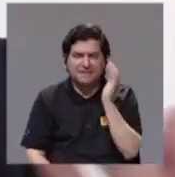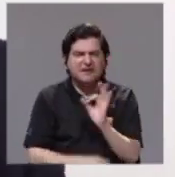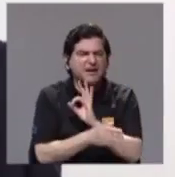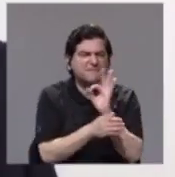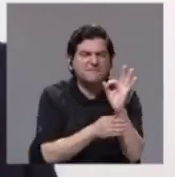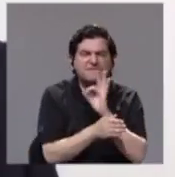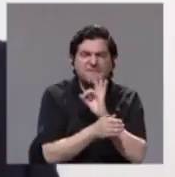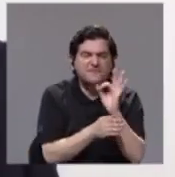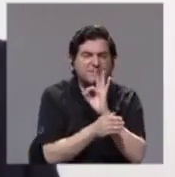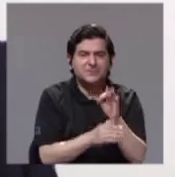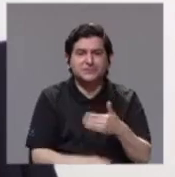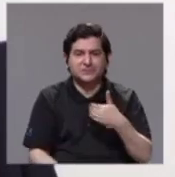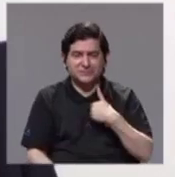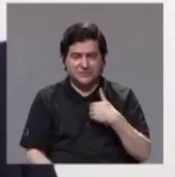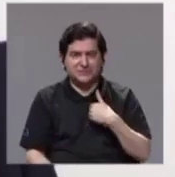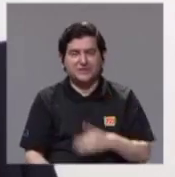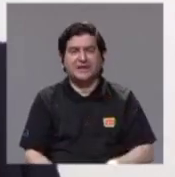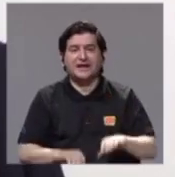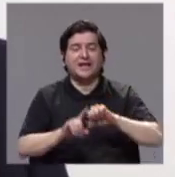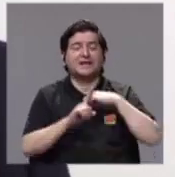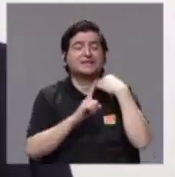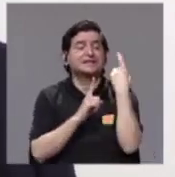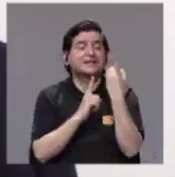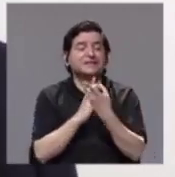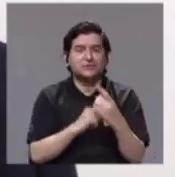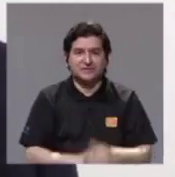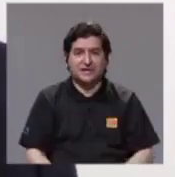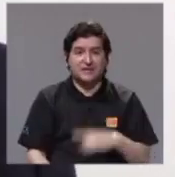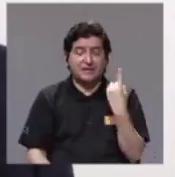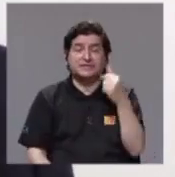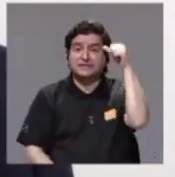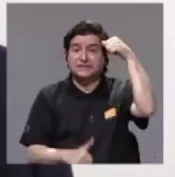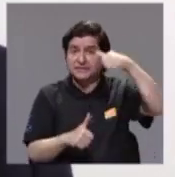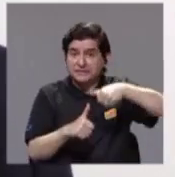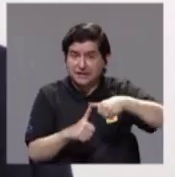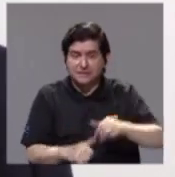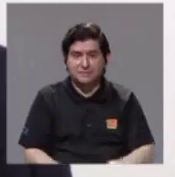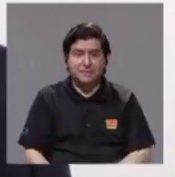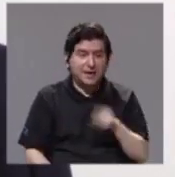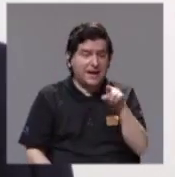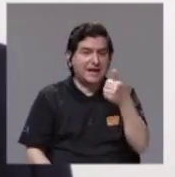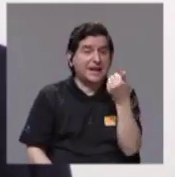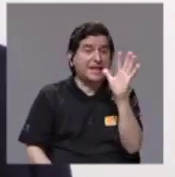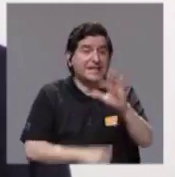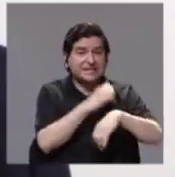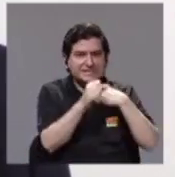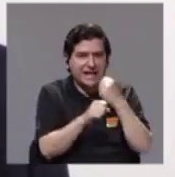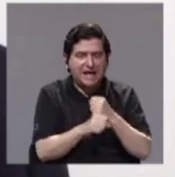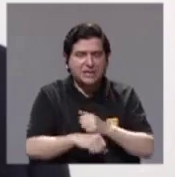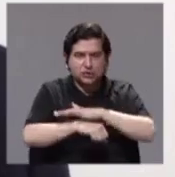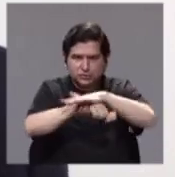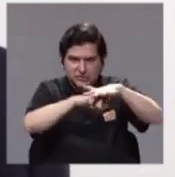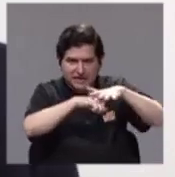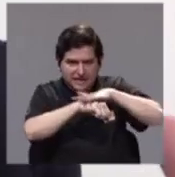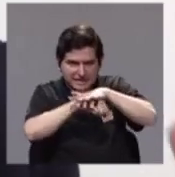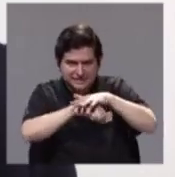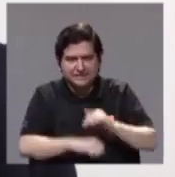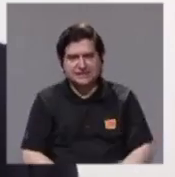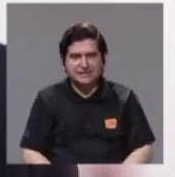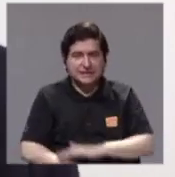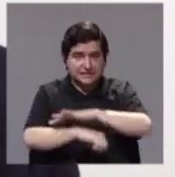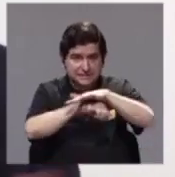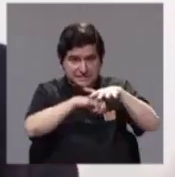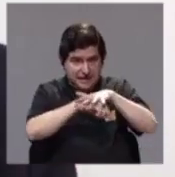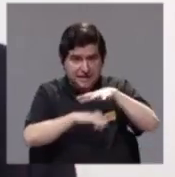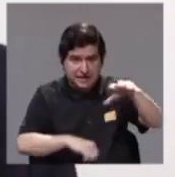el funcionamiento de la sociedad. Hay que siempre recordar que pasó 15 años en las islas, y las